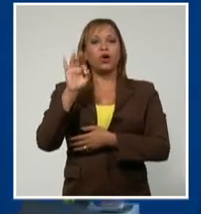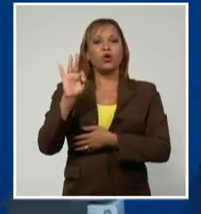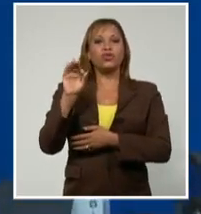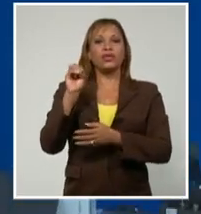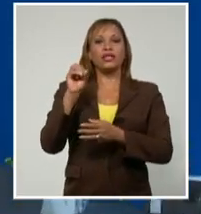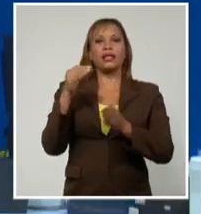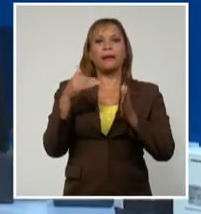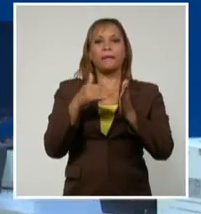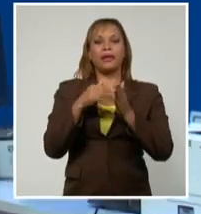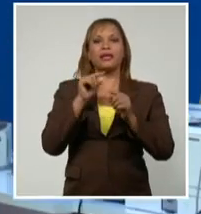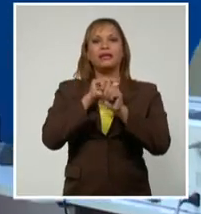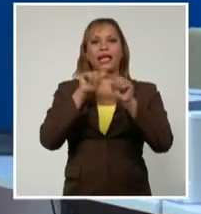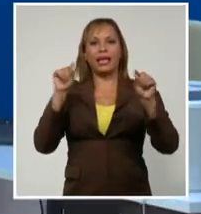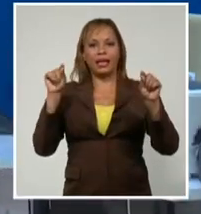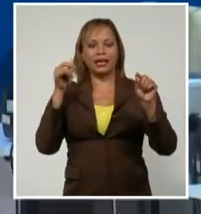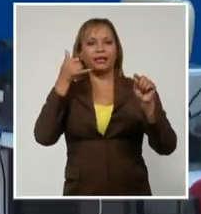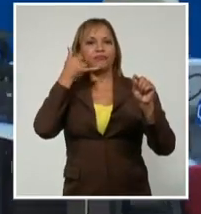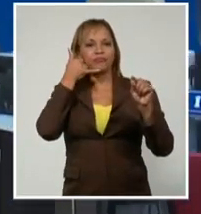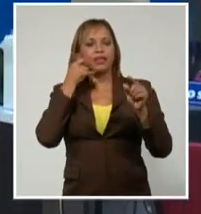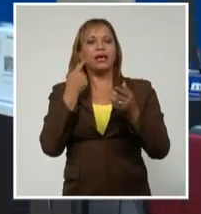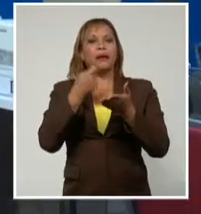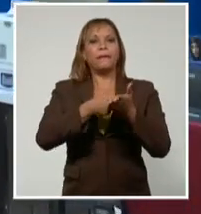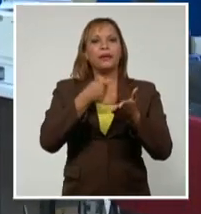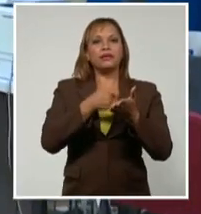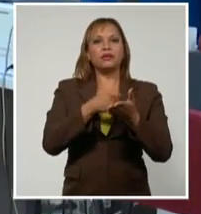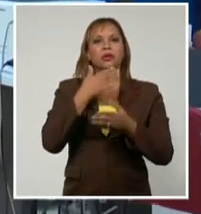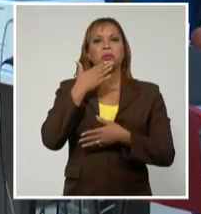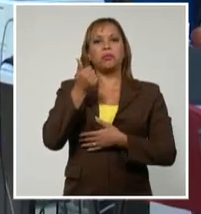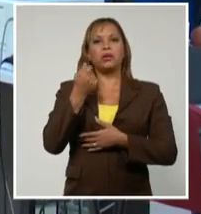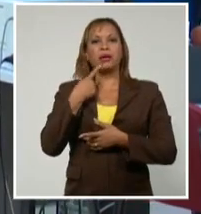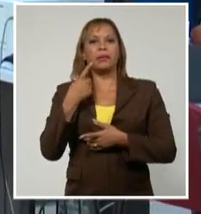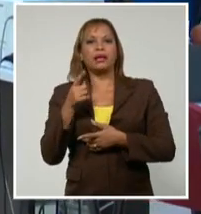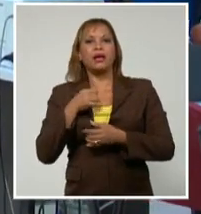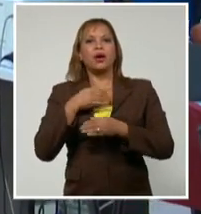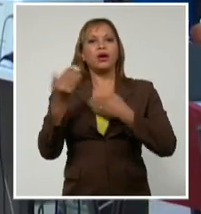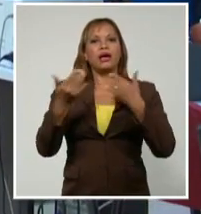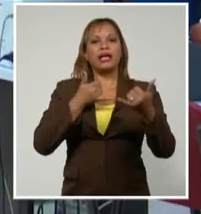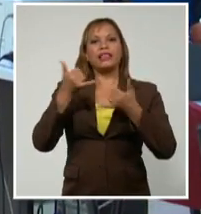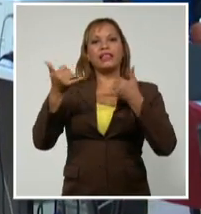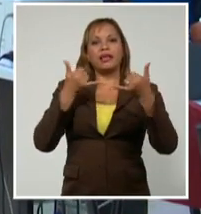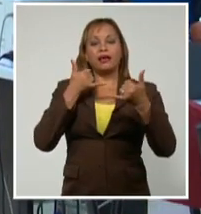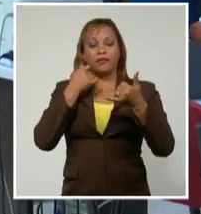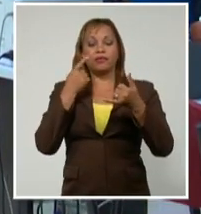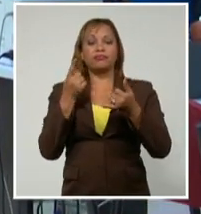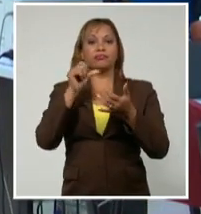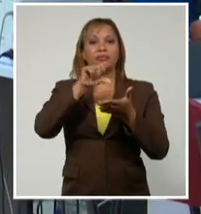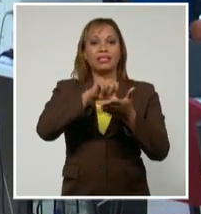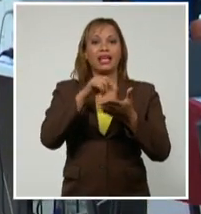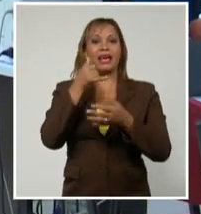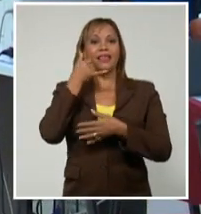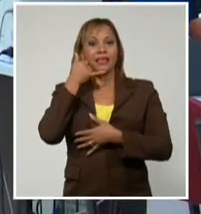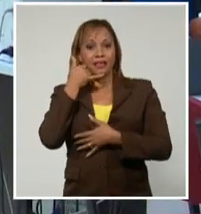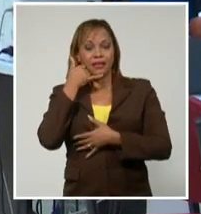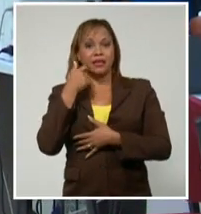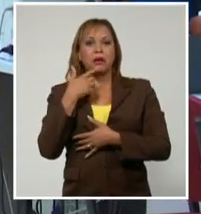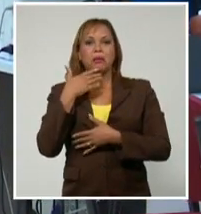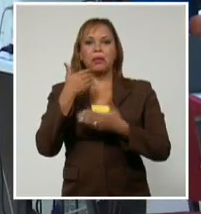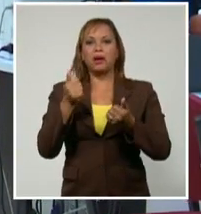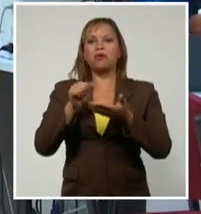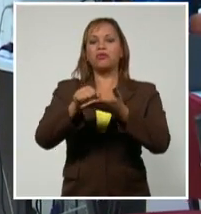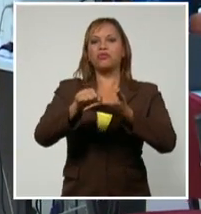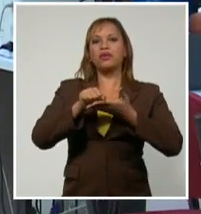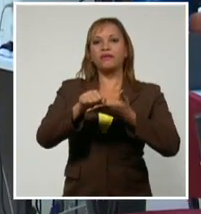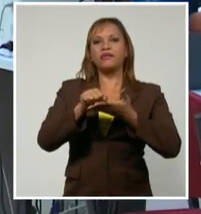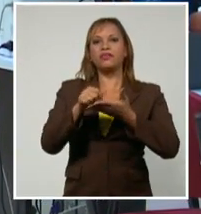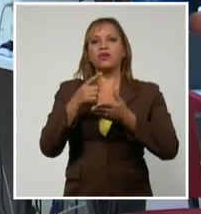en funcionamiento. Estas inversiones benefician el tráfico telefónico, de ahí que las centrales digitales ofrecen un mejor servicio a